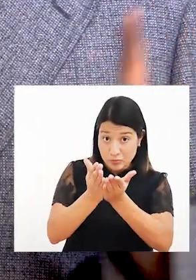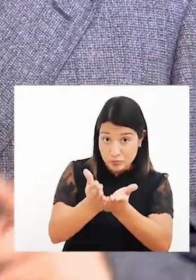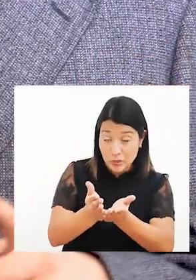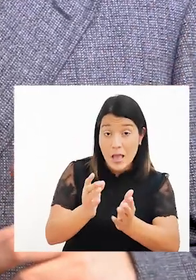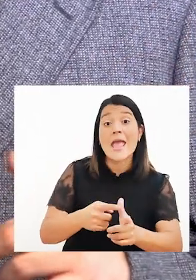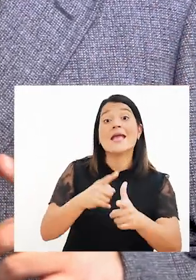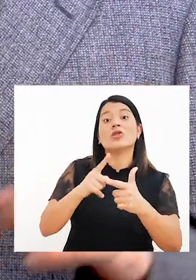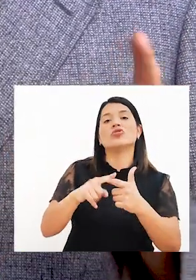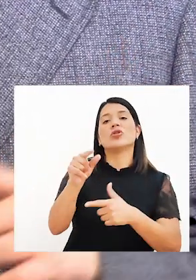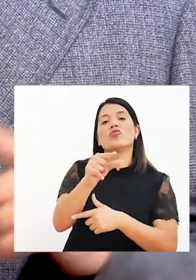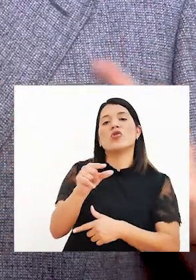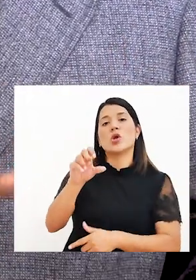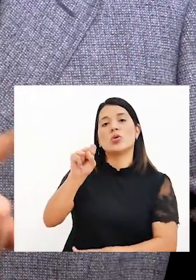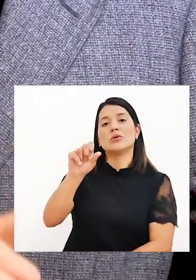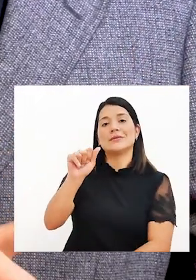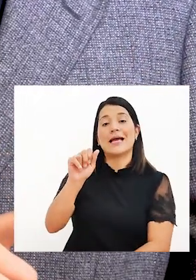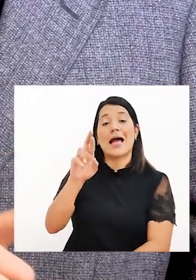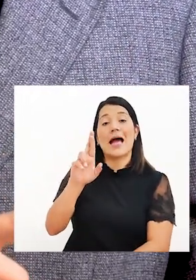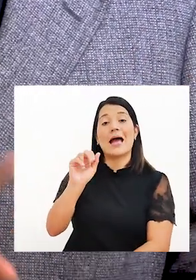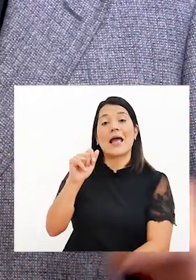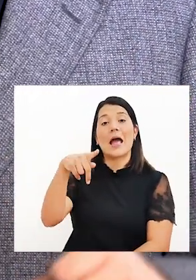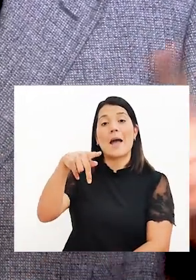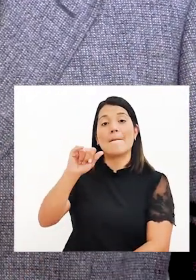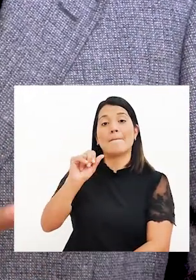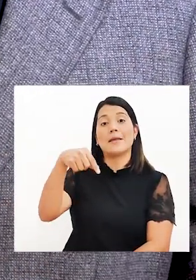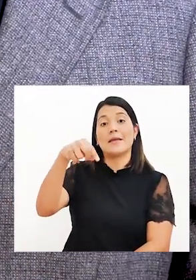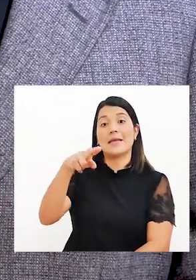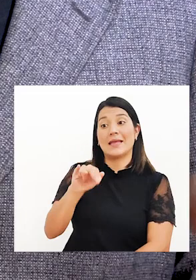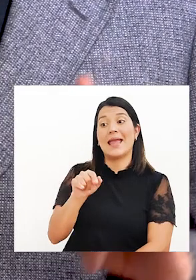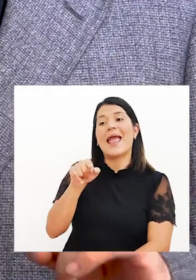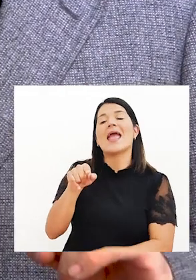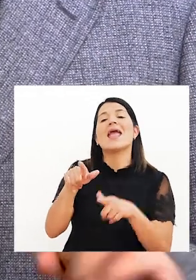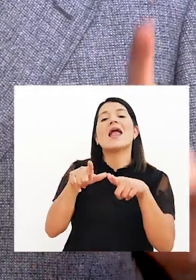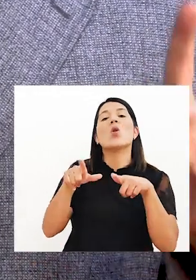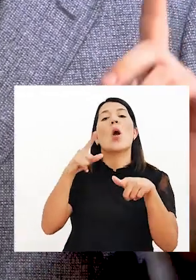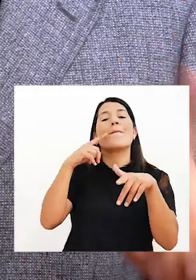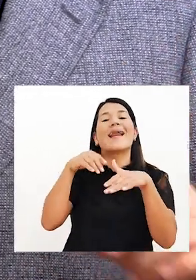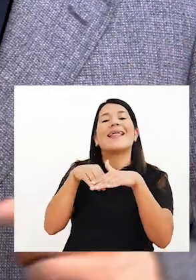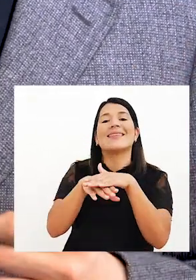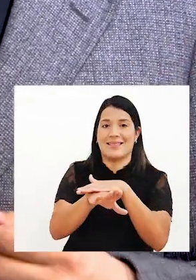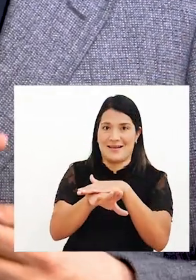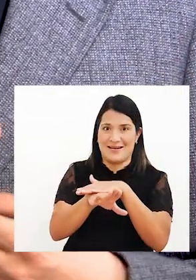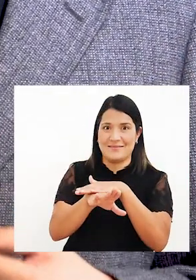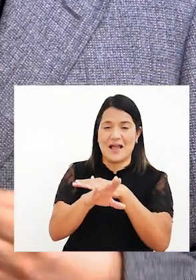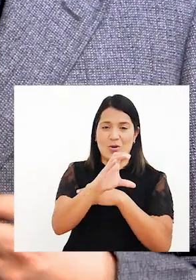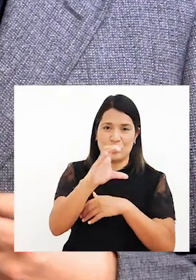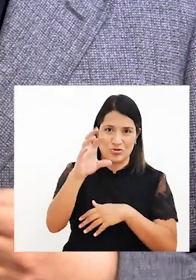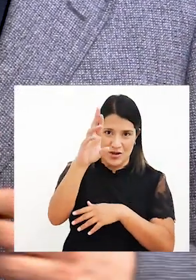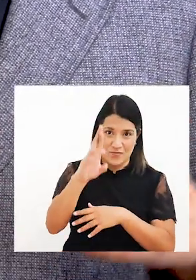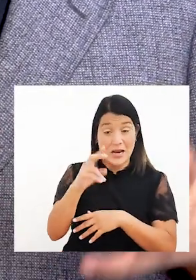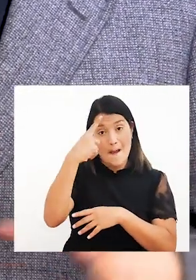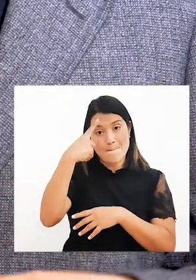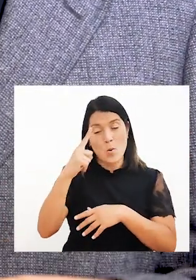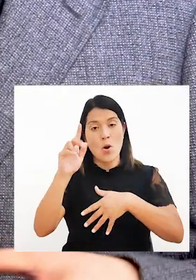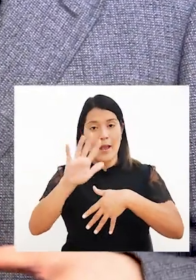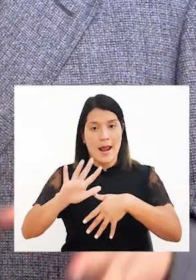el río Sarapiquí era el punto de entrada al territorio nacional desde el Caribe. Por esa razón es que existía